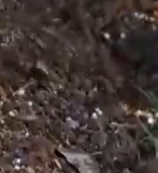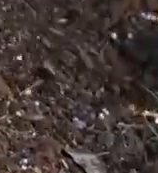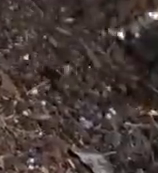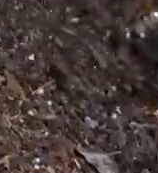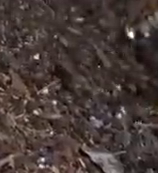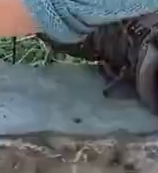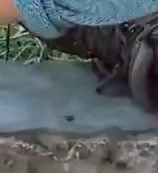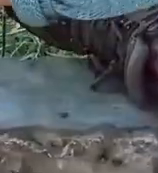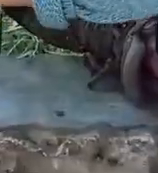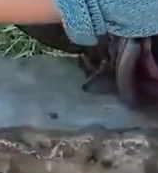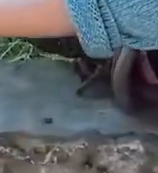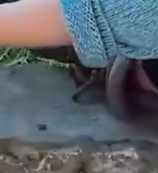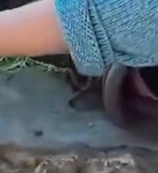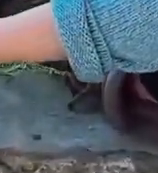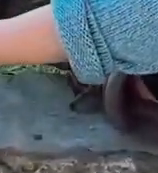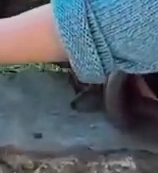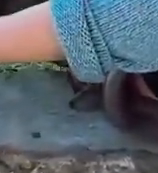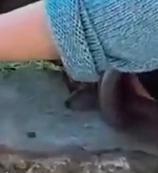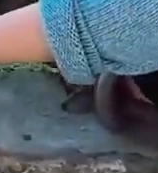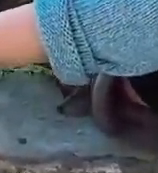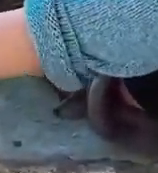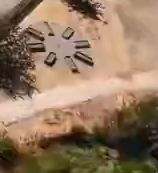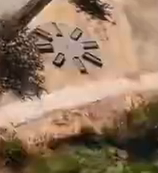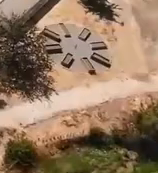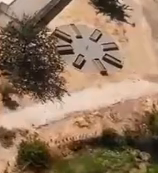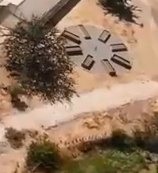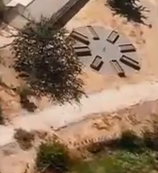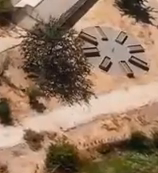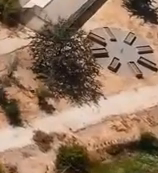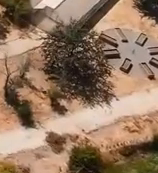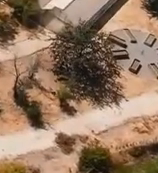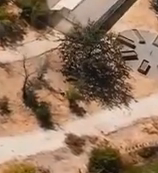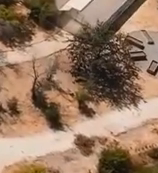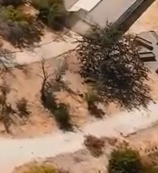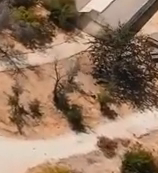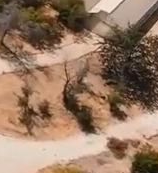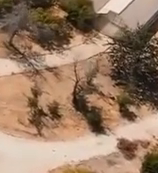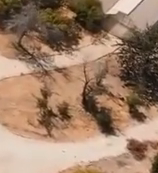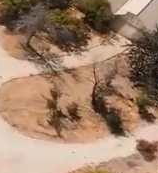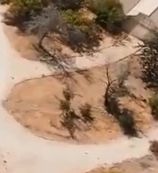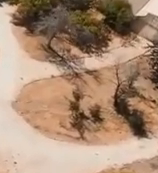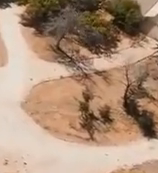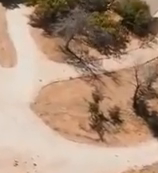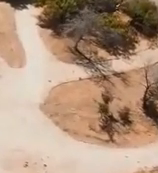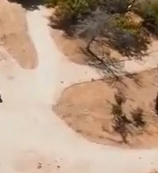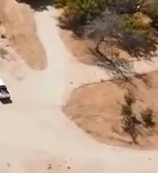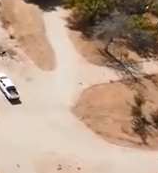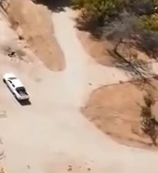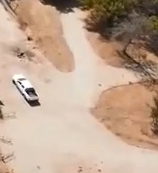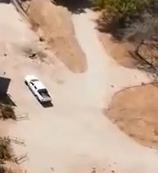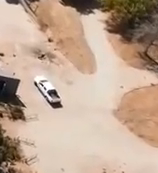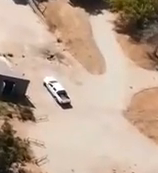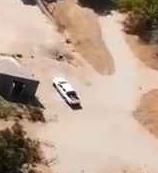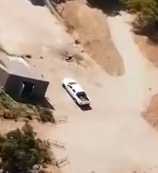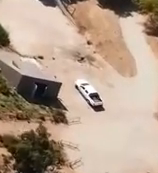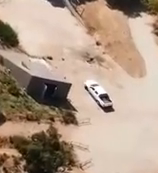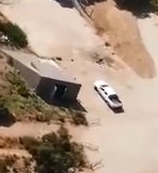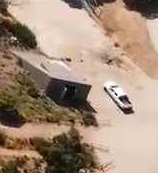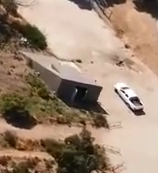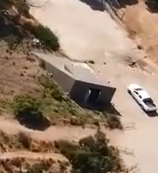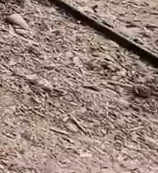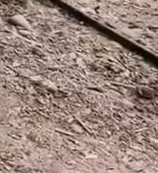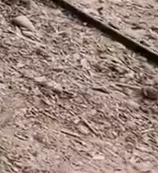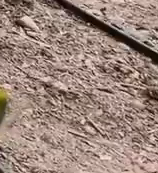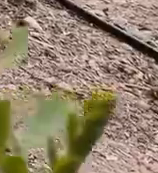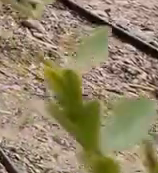configuran la relación de las personas con la naturaleza una de las principales iniciativas del programa es la conformación del Bosque Adriana